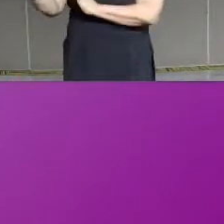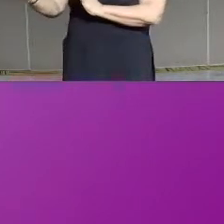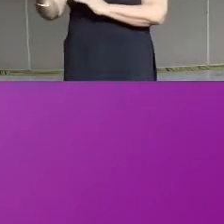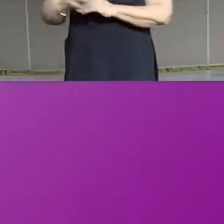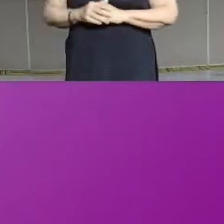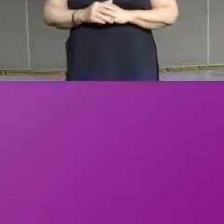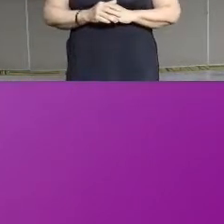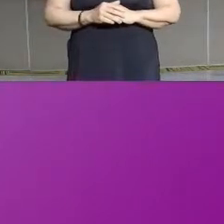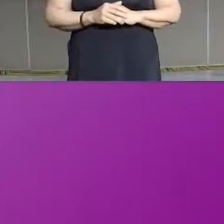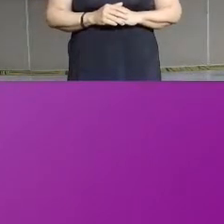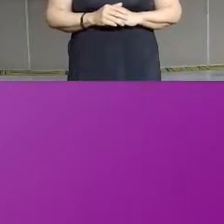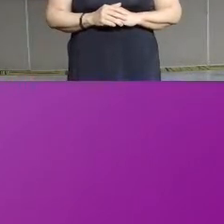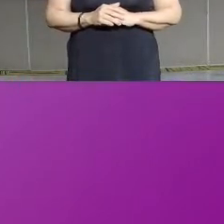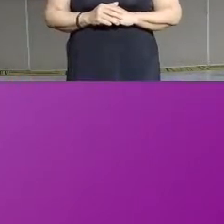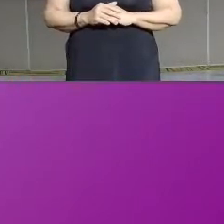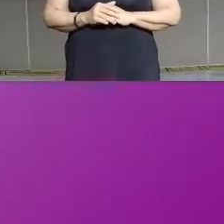Epa.